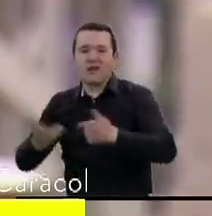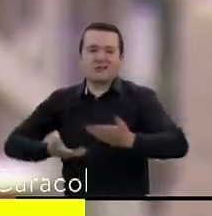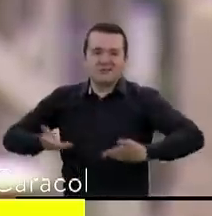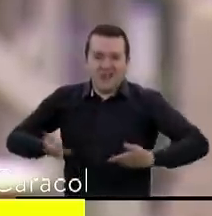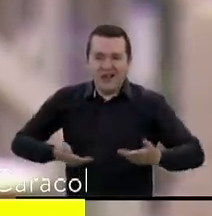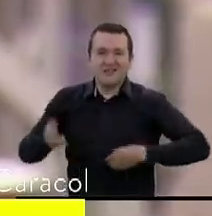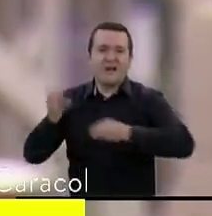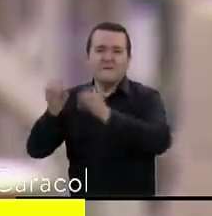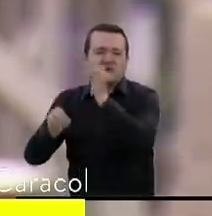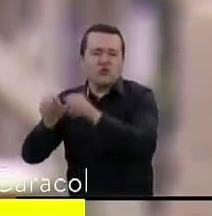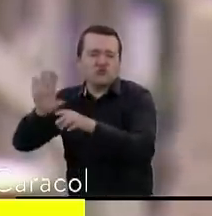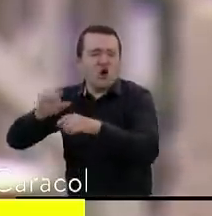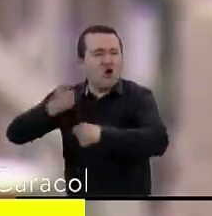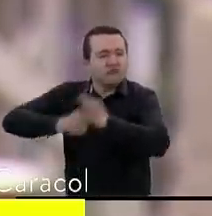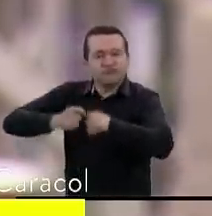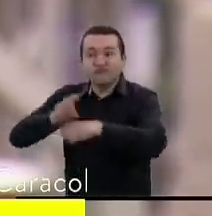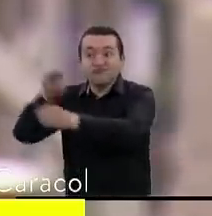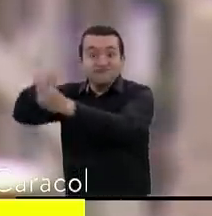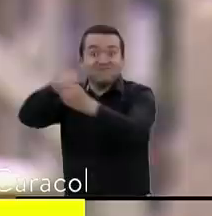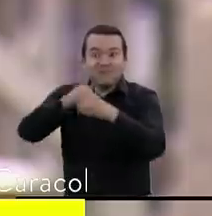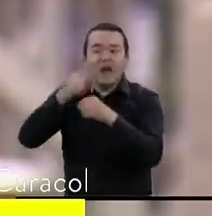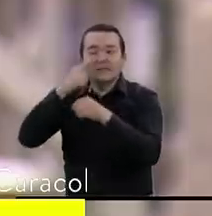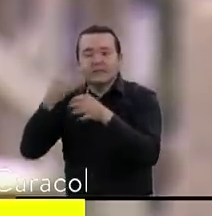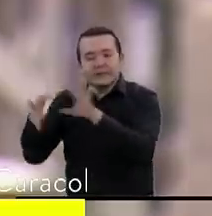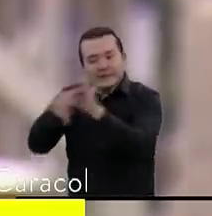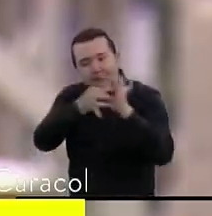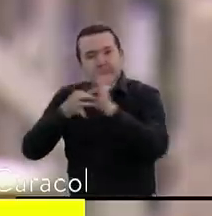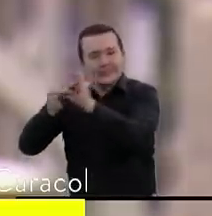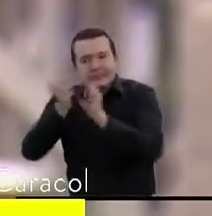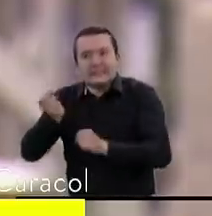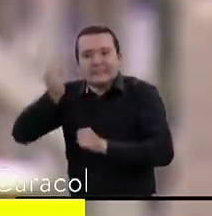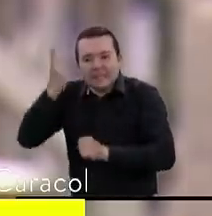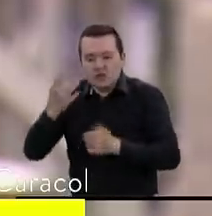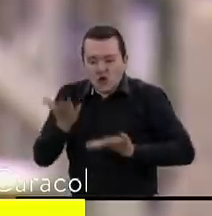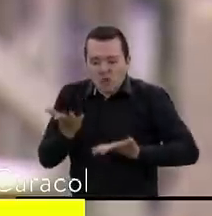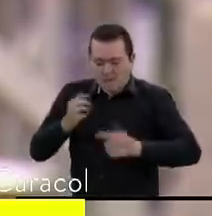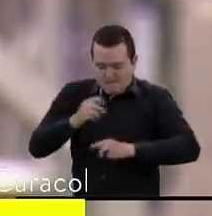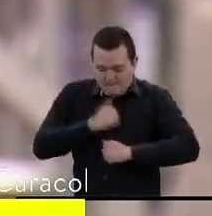medidas de autocuidado y ayuden a sensibilizar a los ciudadanos sobre el momento crítico que vive